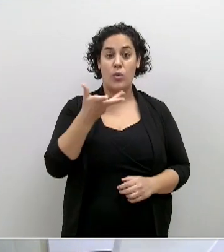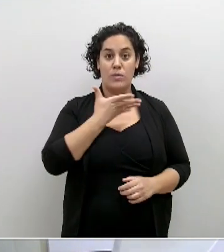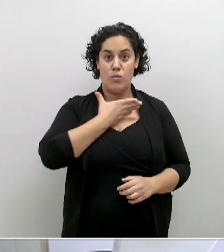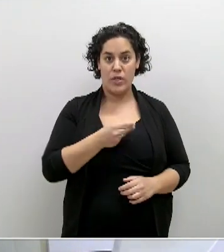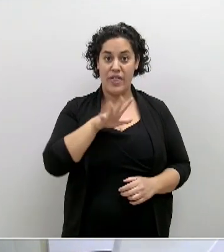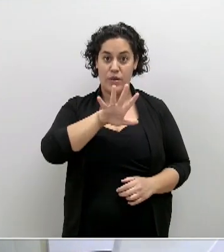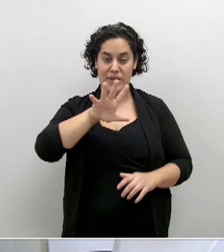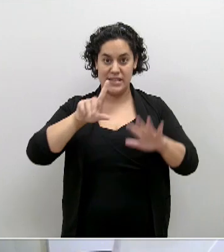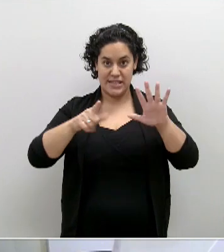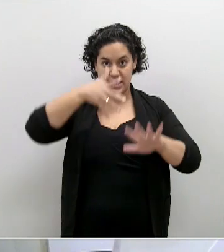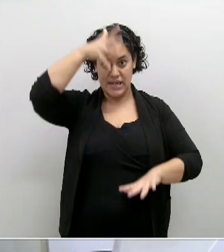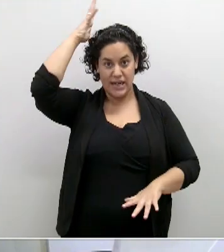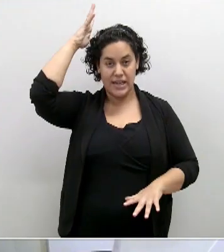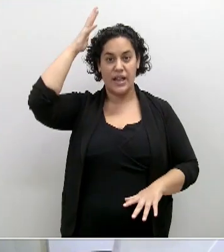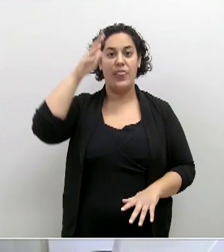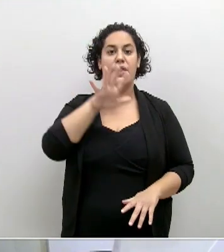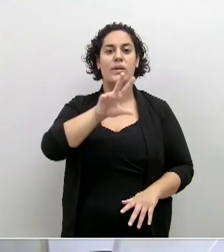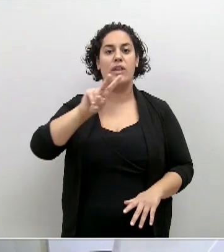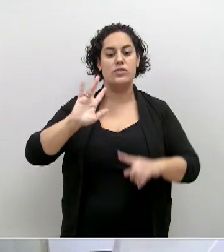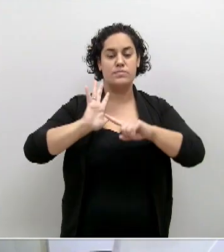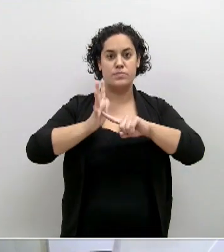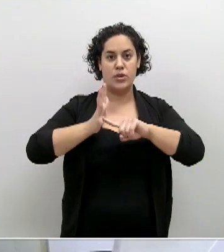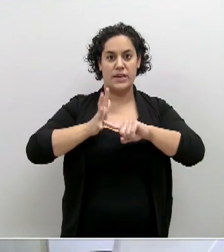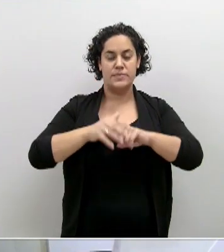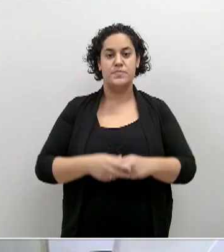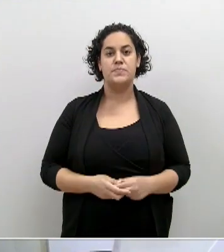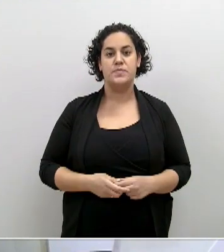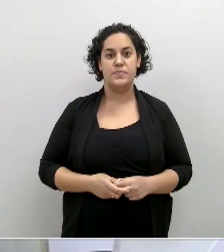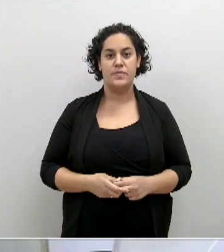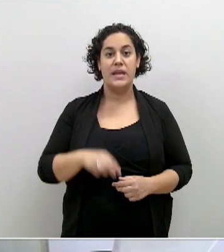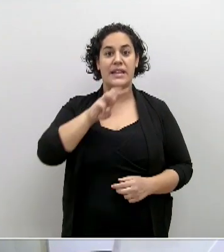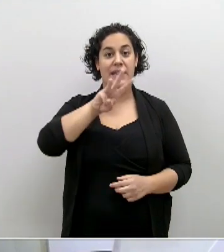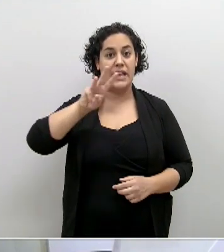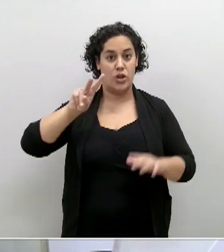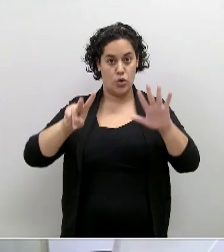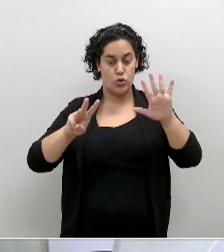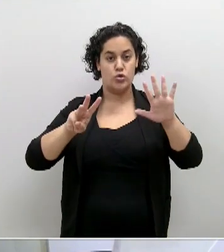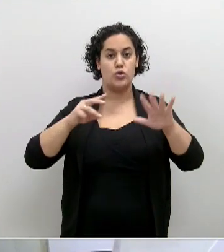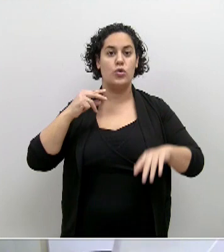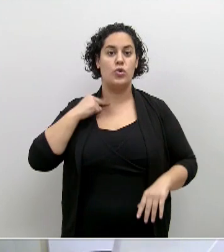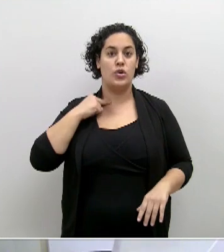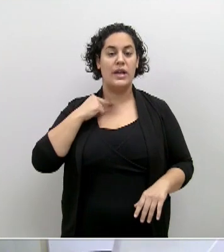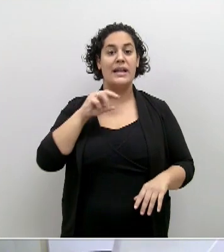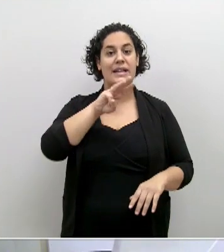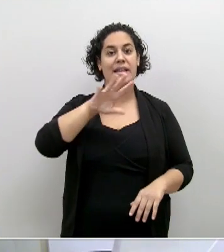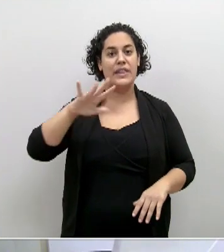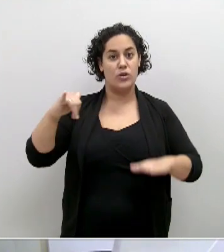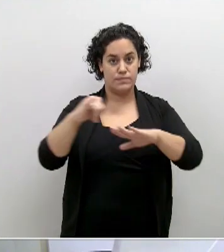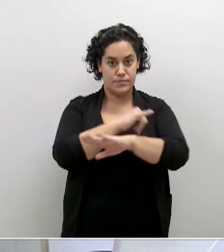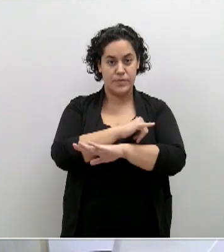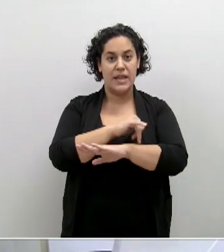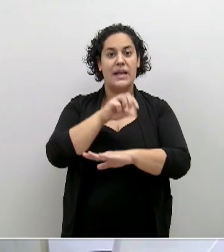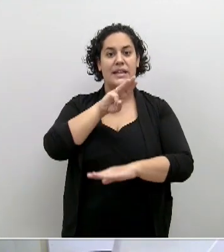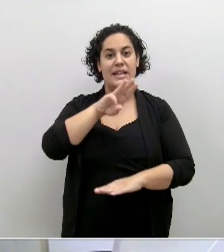Murcia, 56 a Cartagena, 52 a Molina de Segura, 38 a Lorca, 35 a San Javier, 34 a